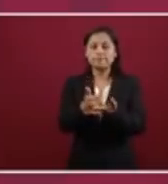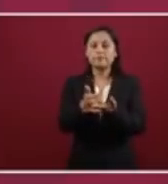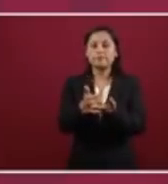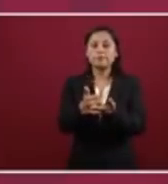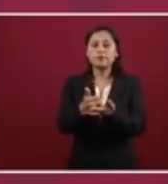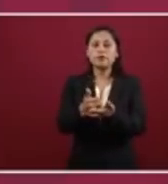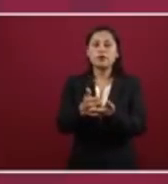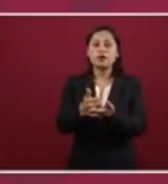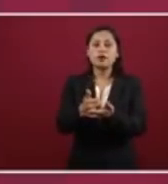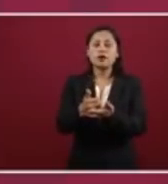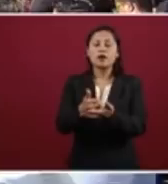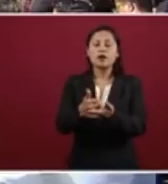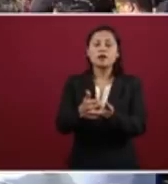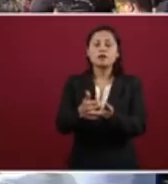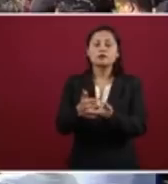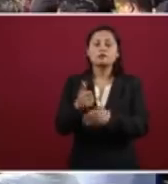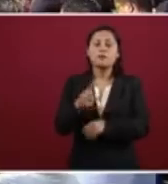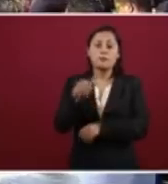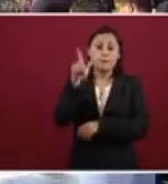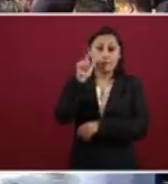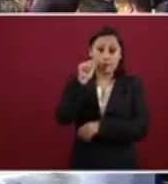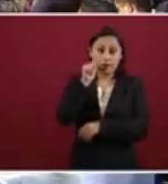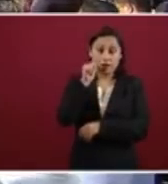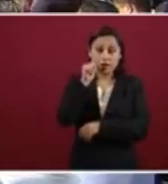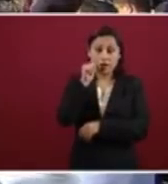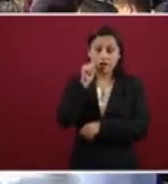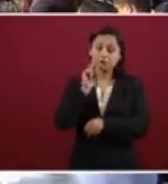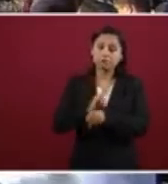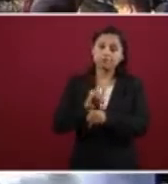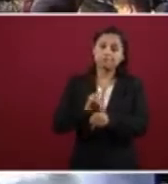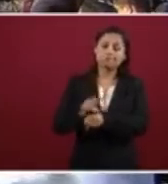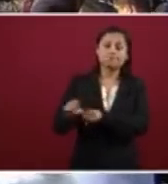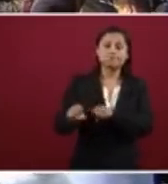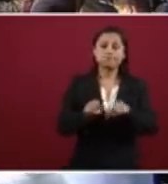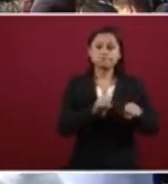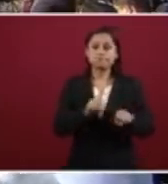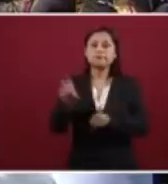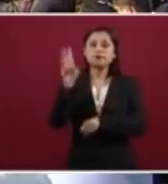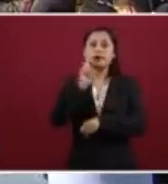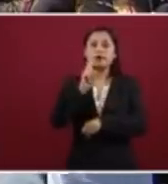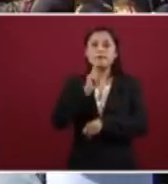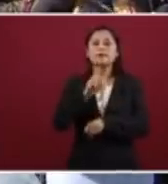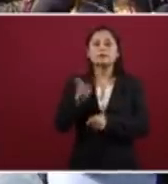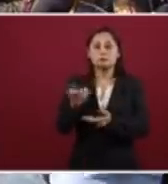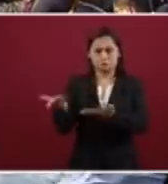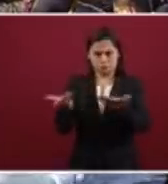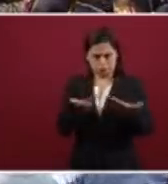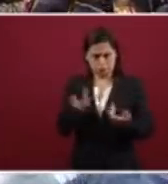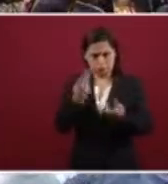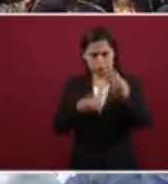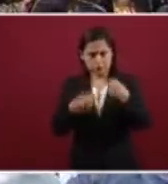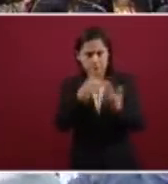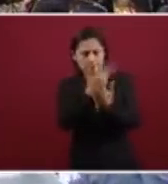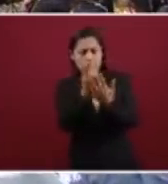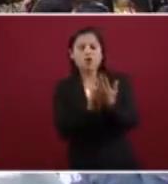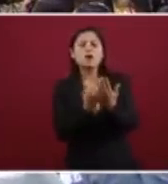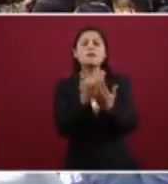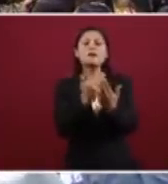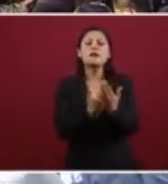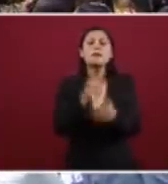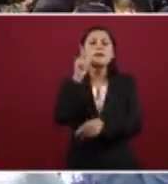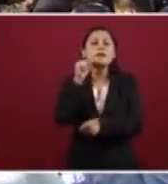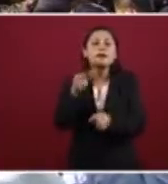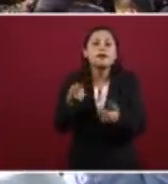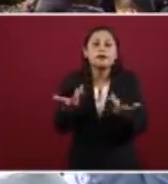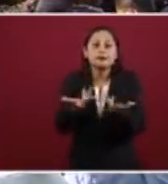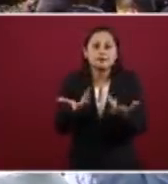qué, David, no explicas el programa de mañana? Eso sí, para que se conozca. Y